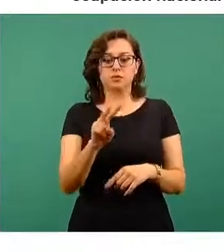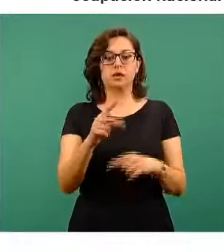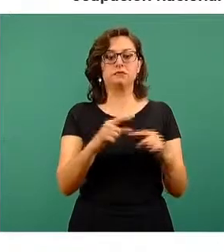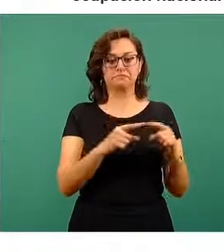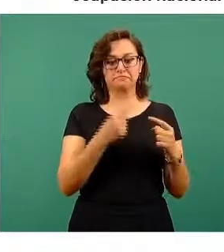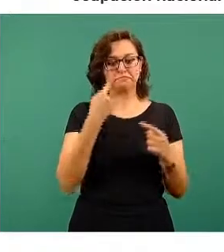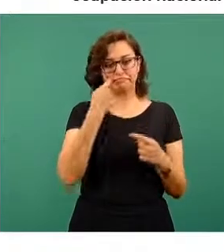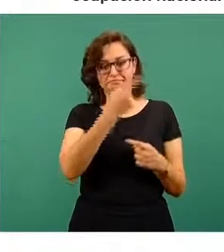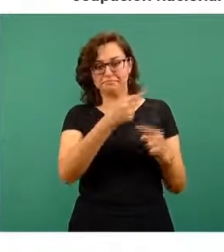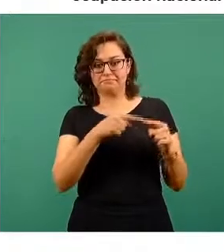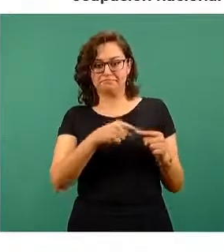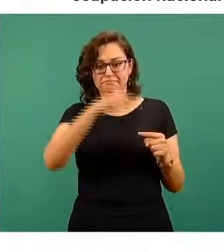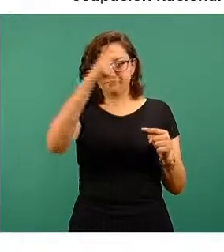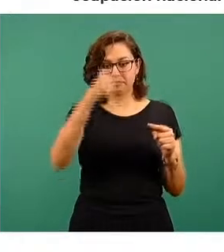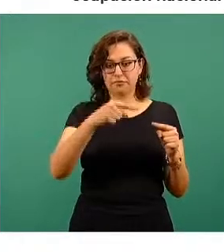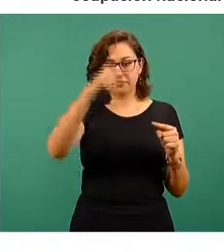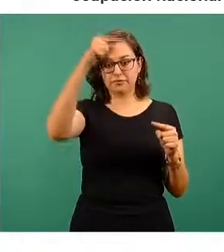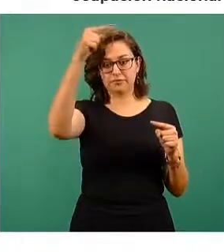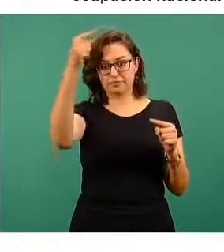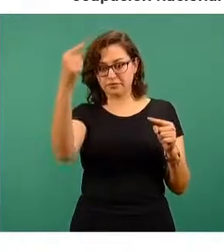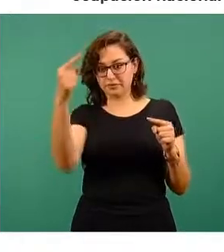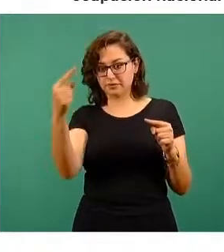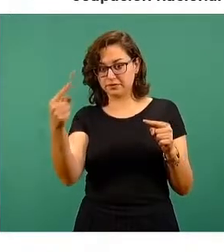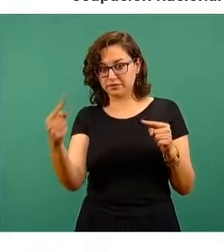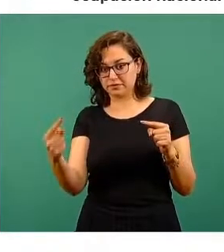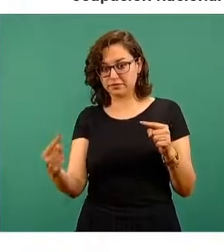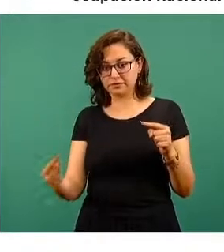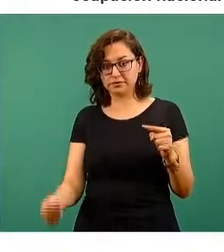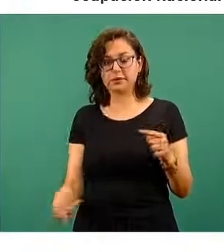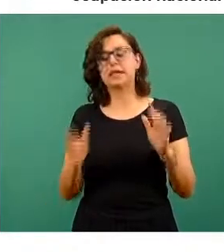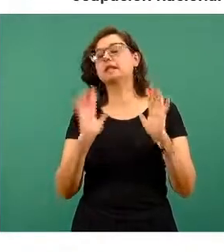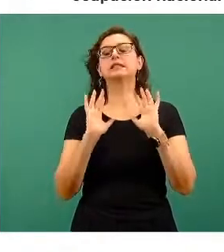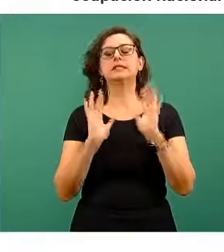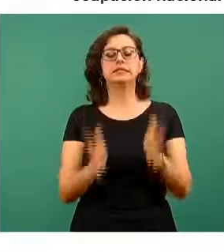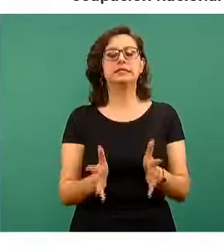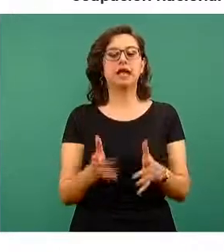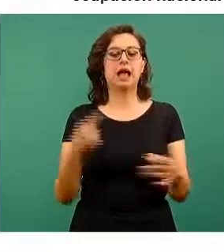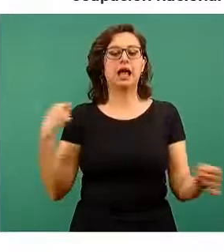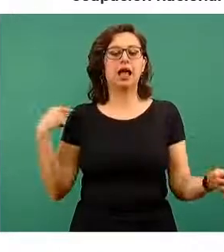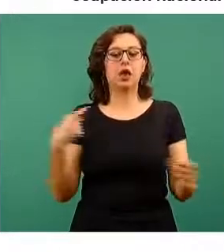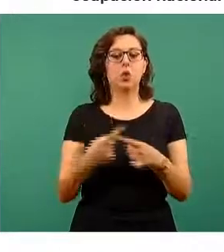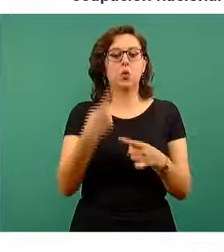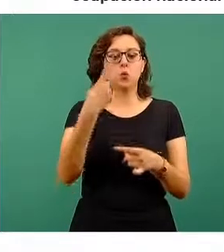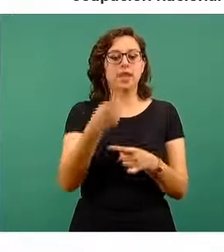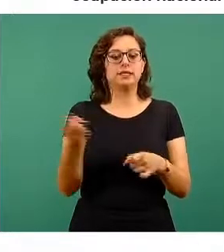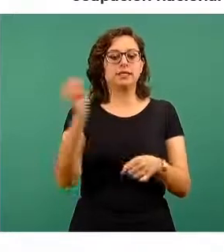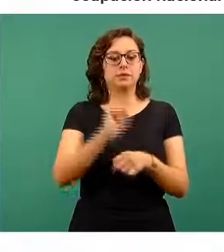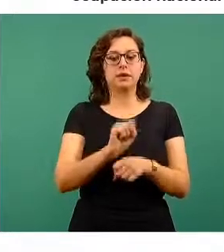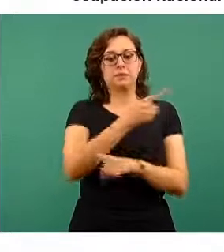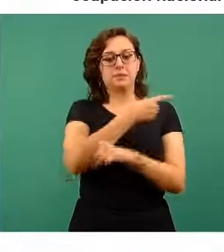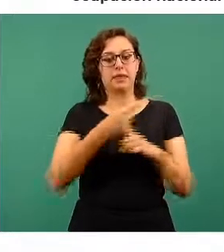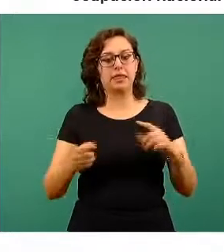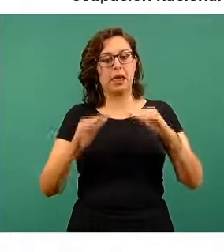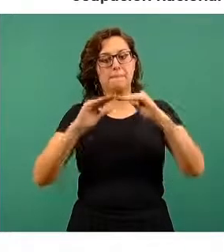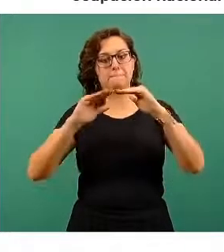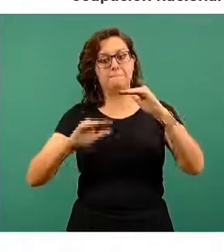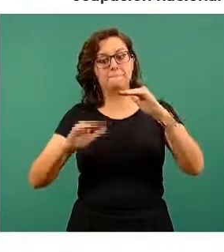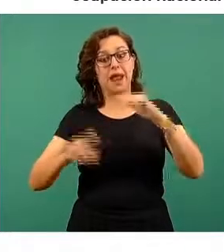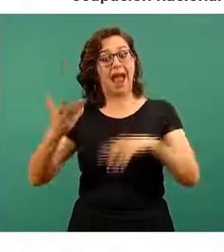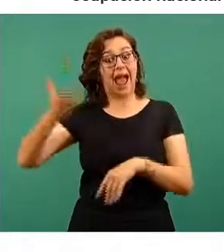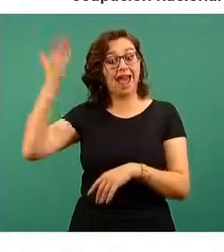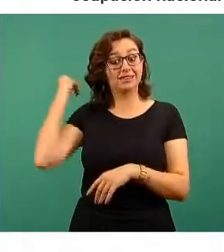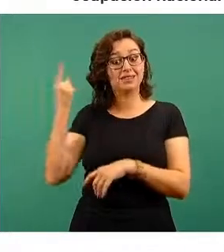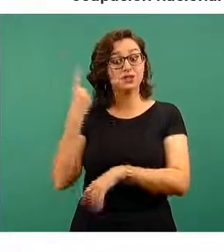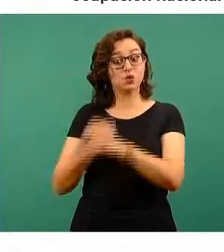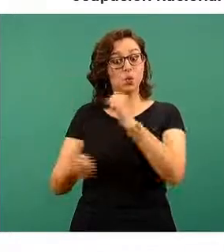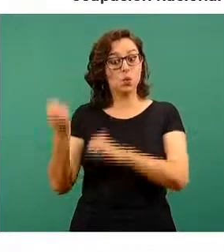curvas que están disminuyendo y que ya veíamos desde prácticamente hace semana y media, inclusive han disminuido por debajo de lo que en su